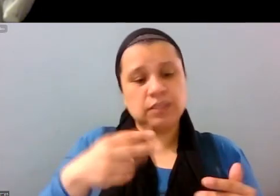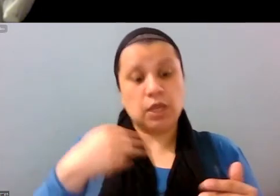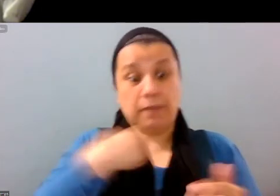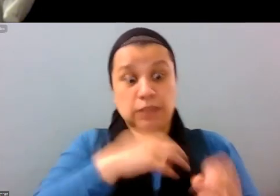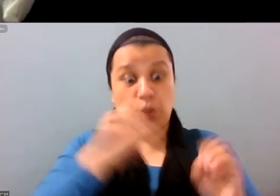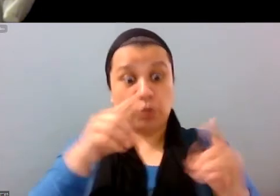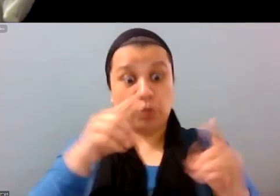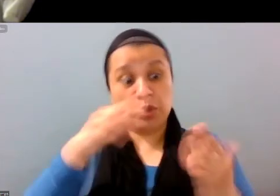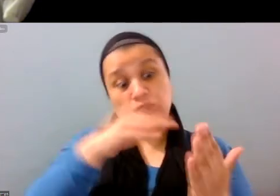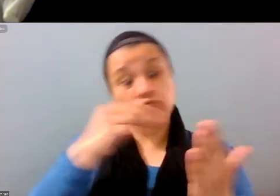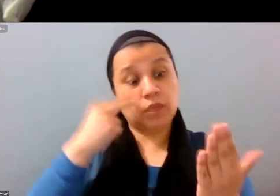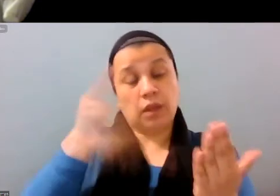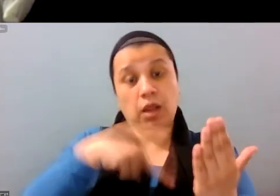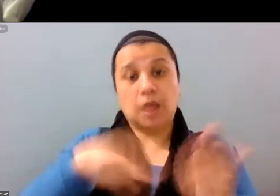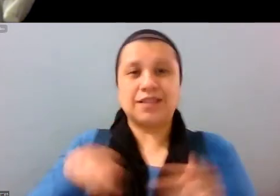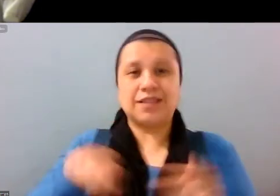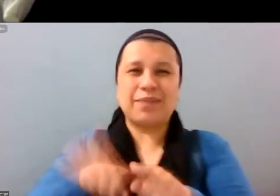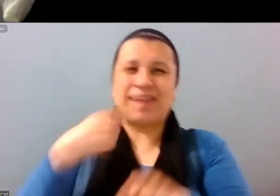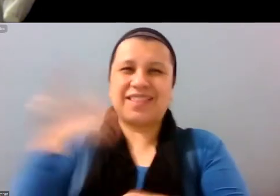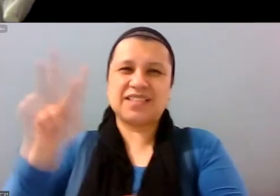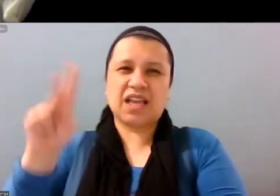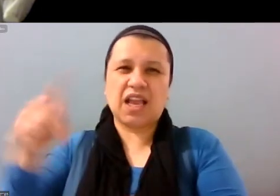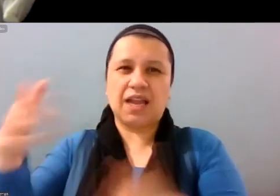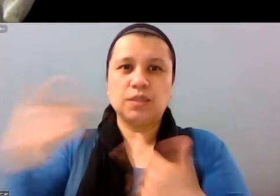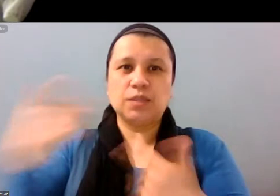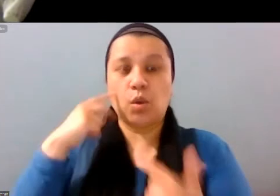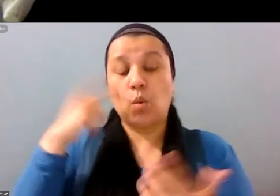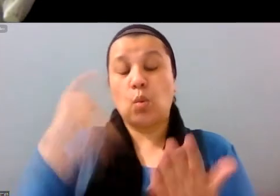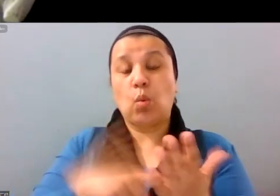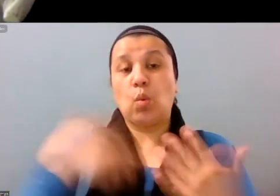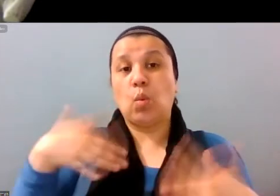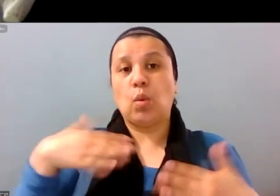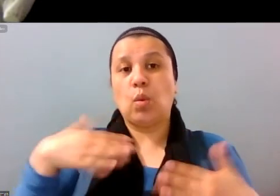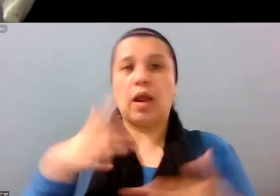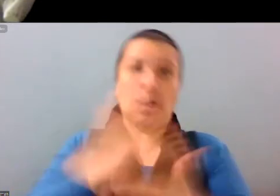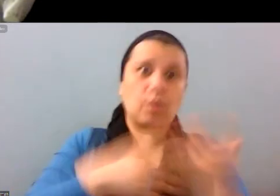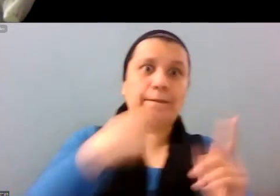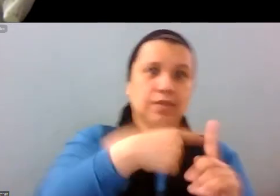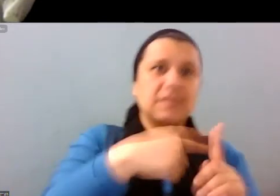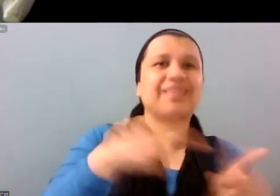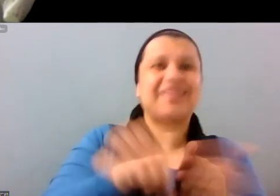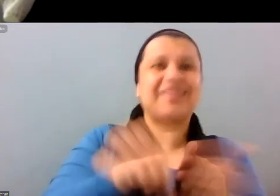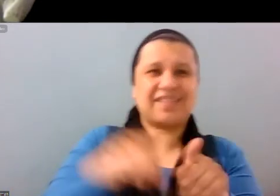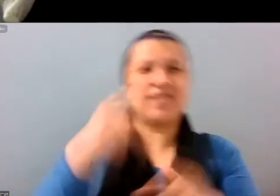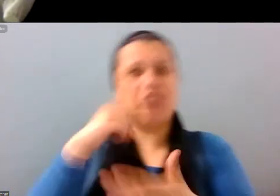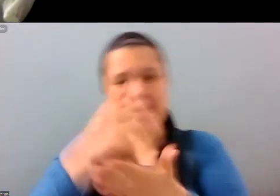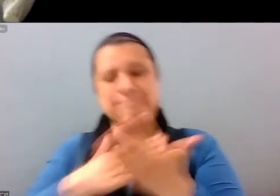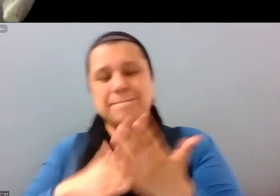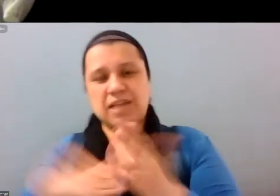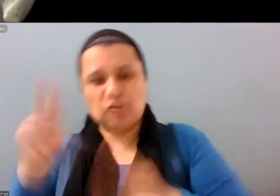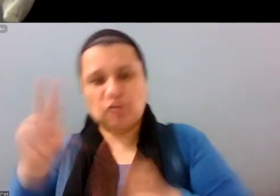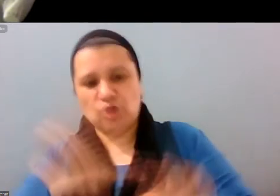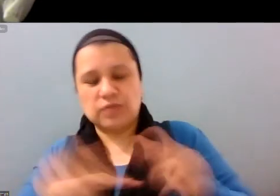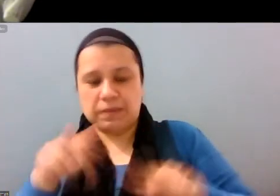dice doña Carla también he notado no solamente la parte positiva sino que también la parte de observación y sobre todo